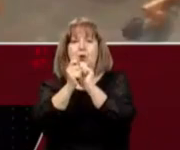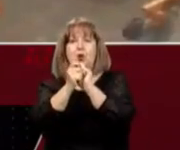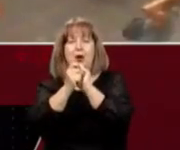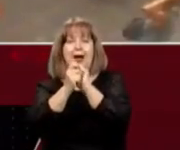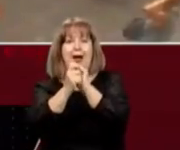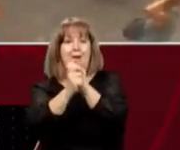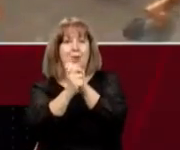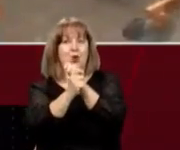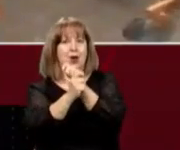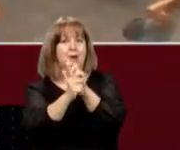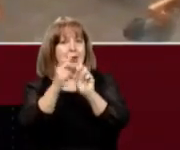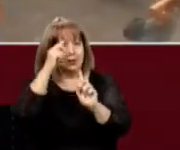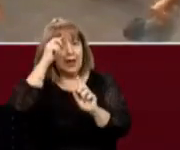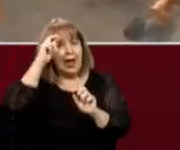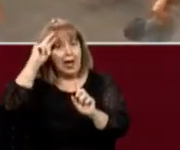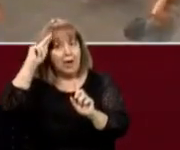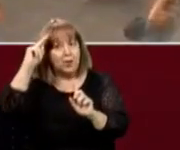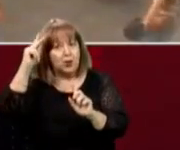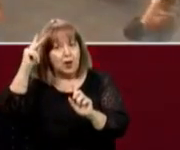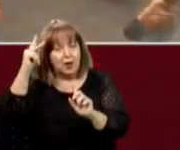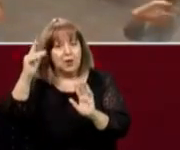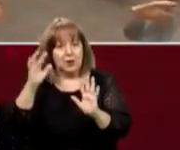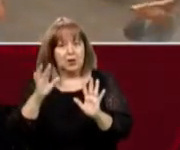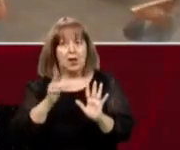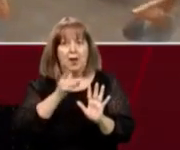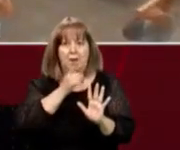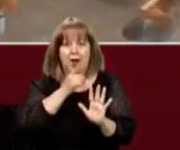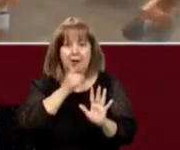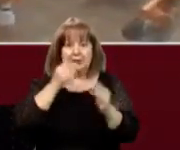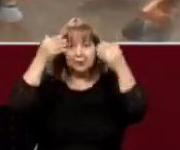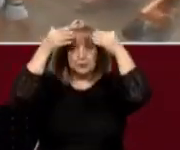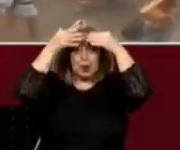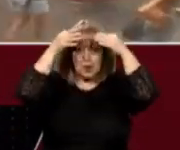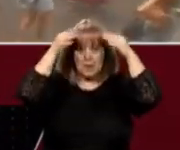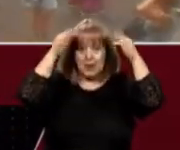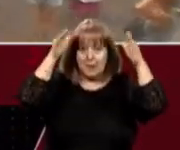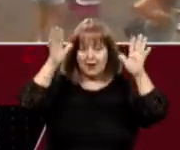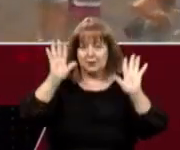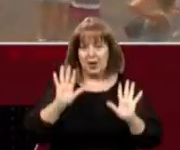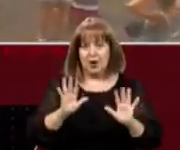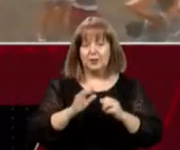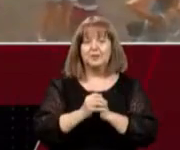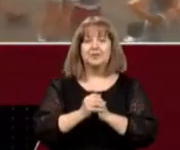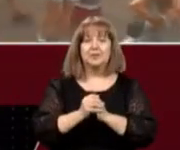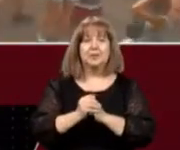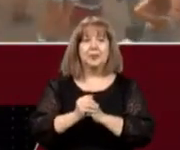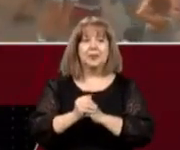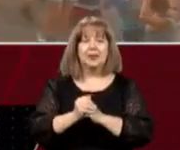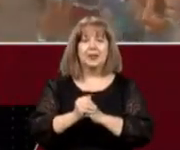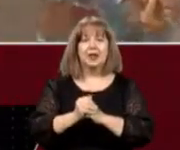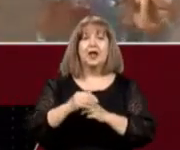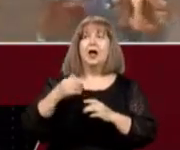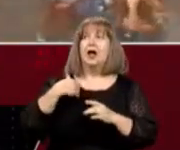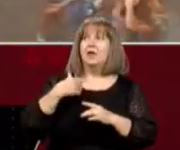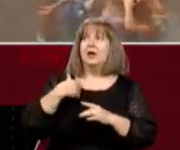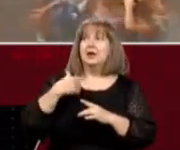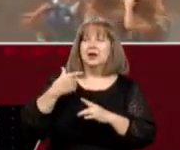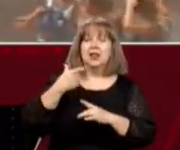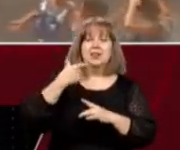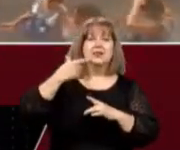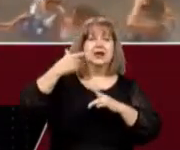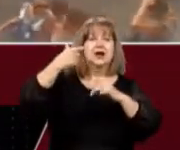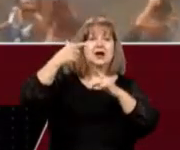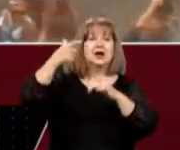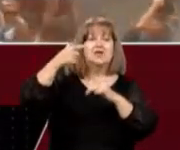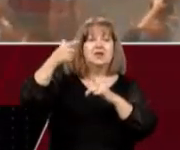generaciones lo van trayendo y nos obligan a todos a abrir un poco la cabeza. Gracias. Mira, vengan así, Marquito, filmame la chica de atrás.